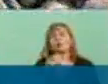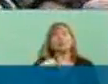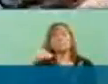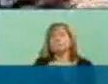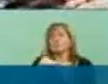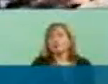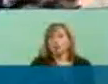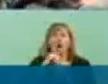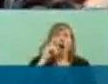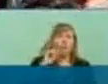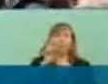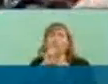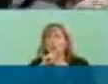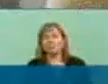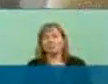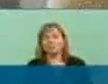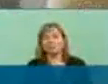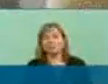saberes. Entonces,